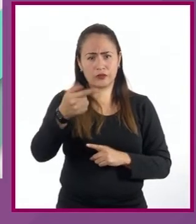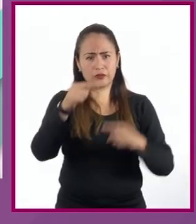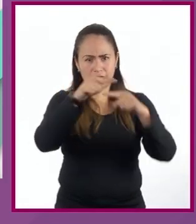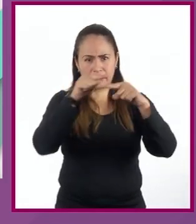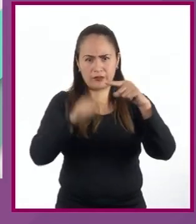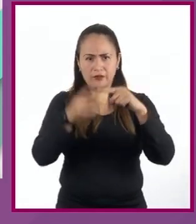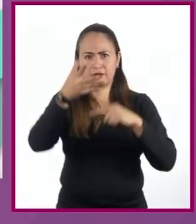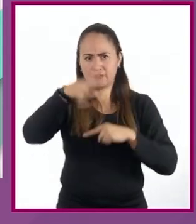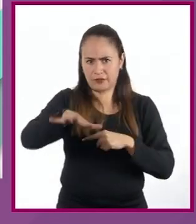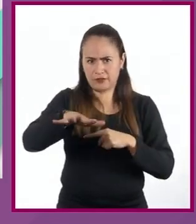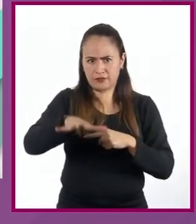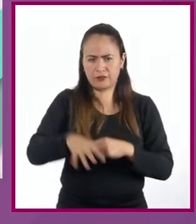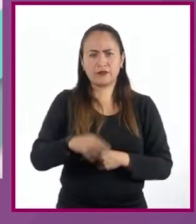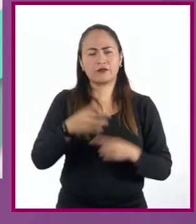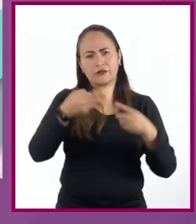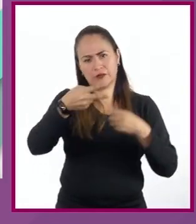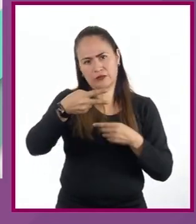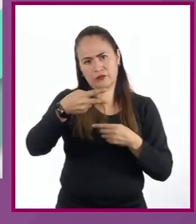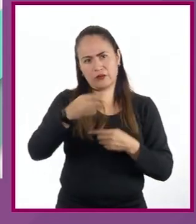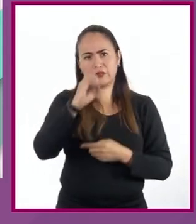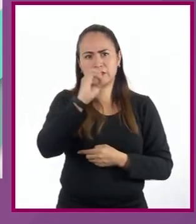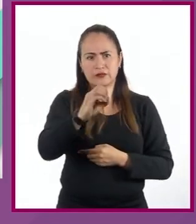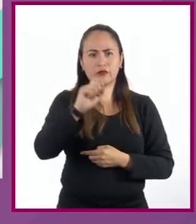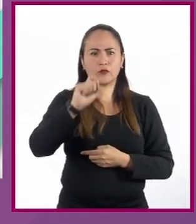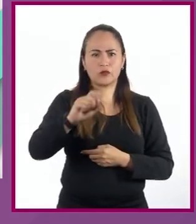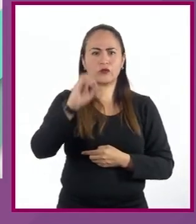10 y tenemos